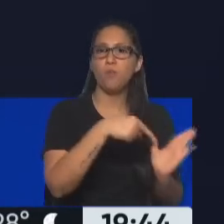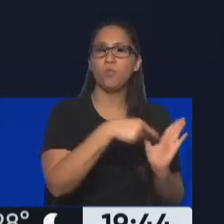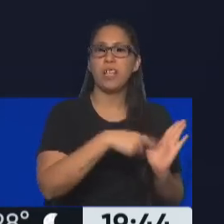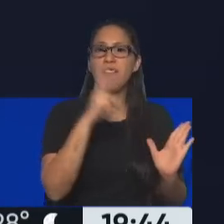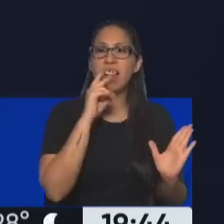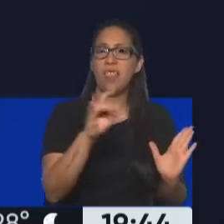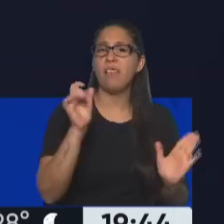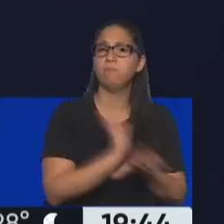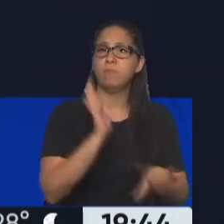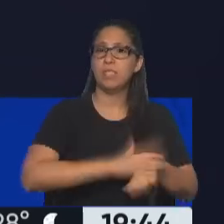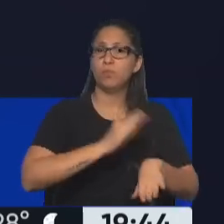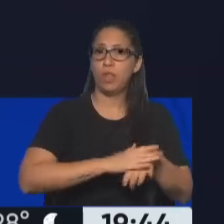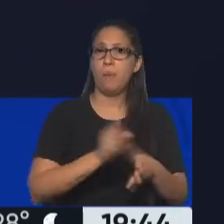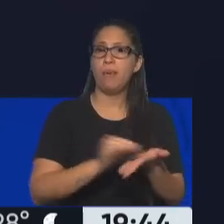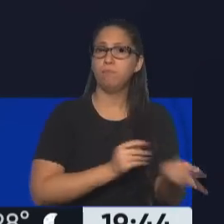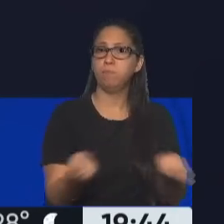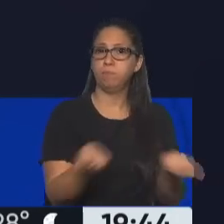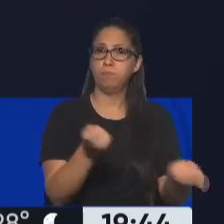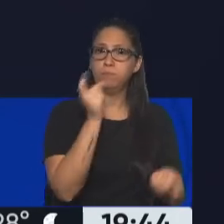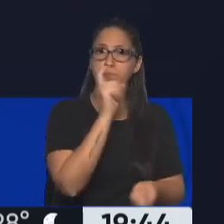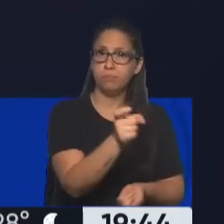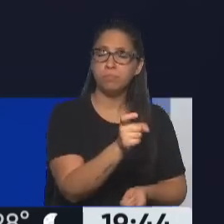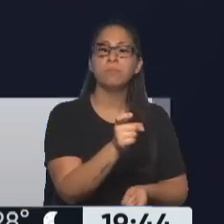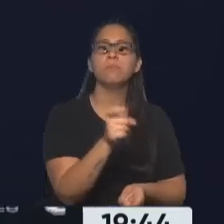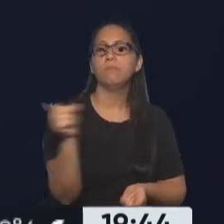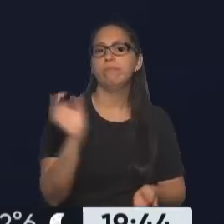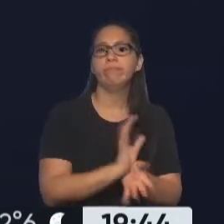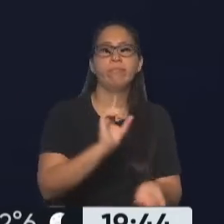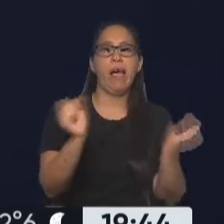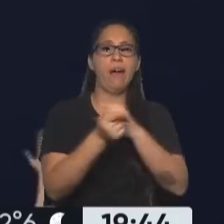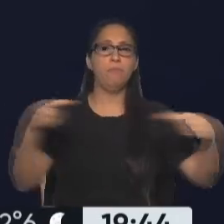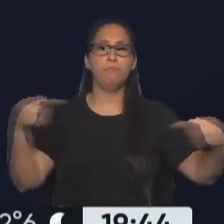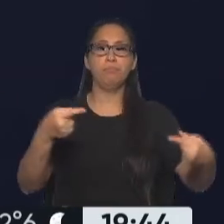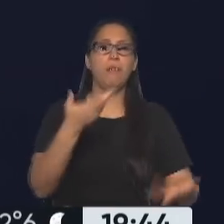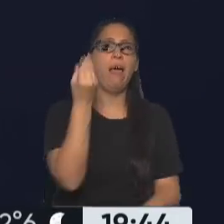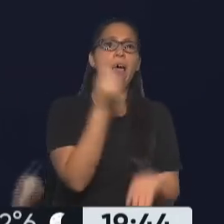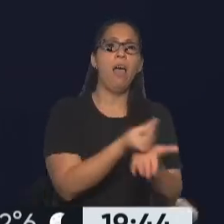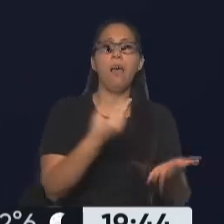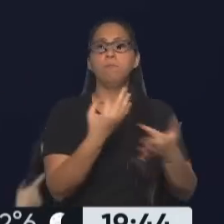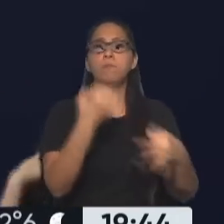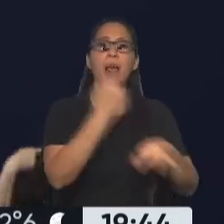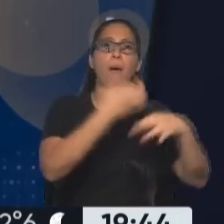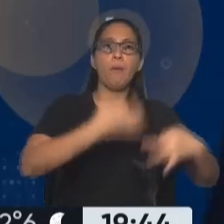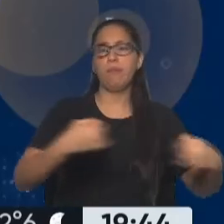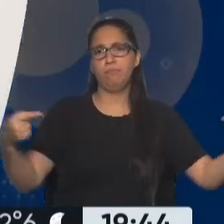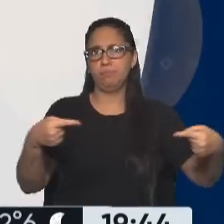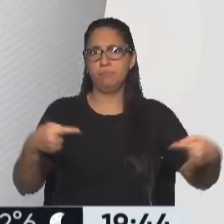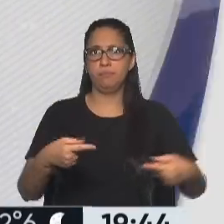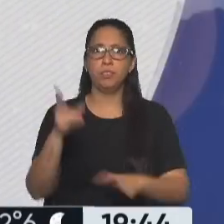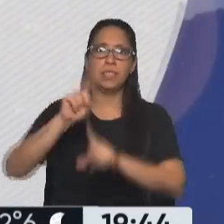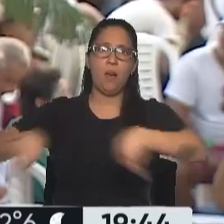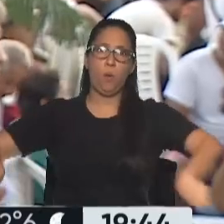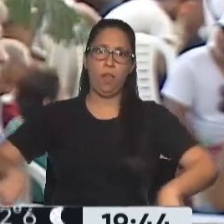como autora del delito de administración fraudulenta, por lo que representa lo contrario al honor, al mérito y al buen desempeño.